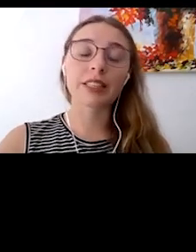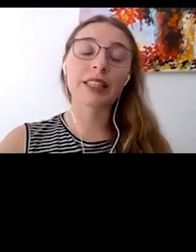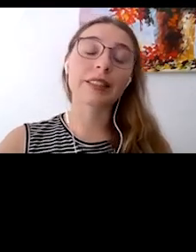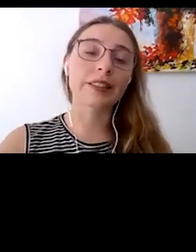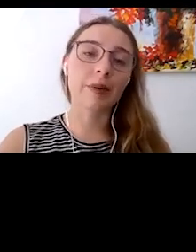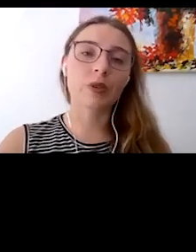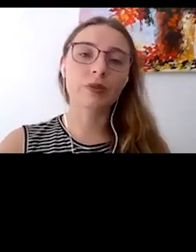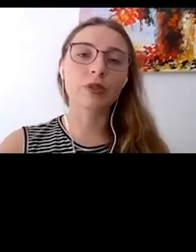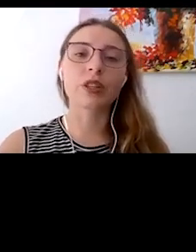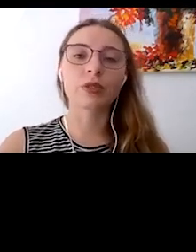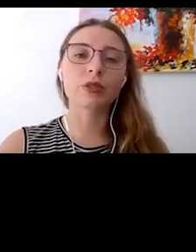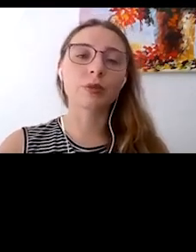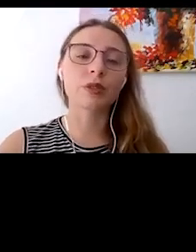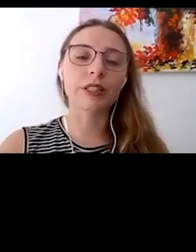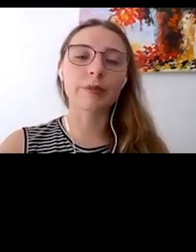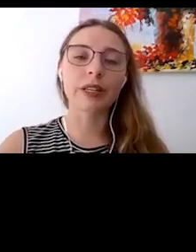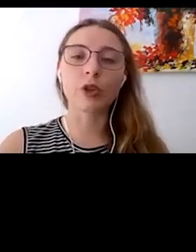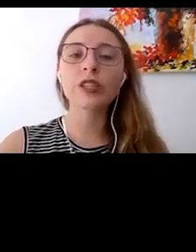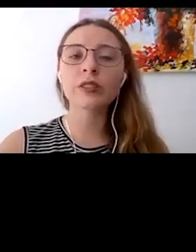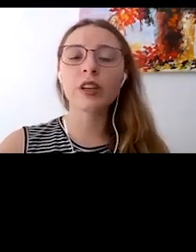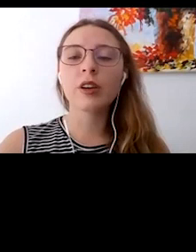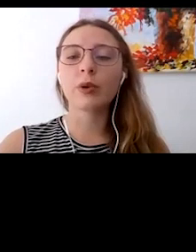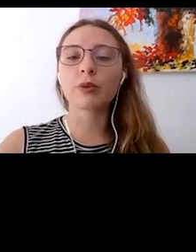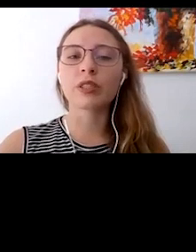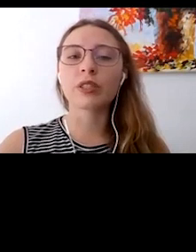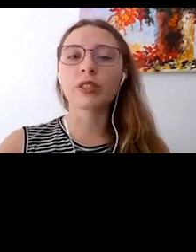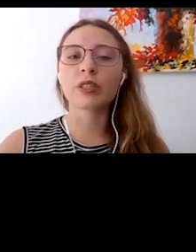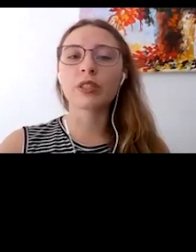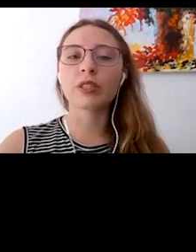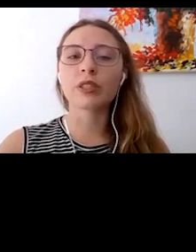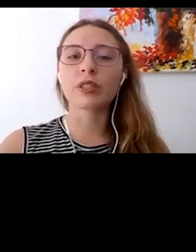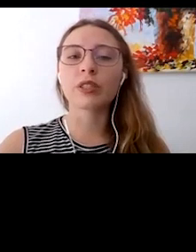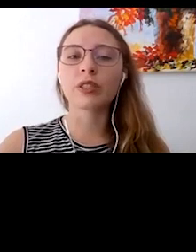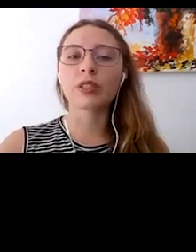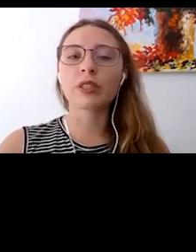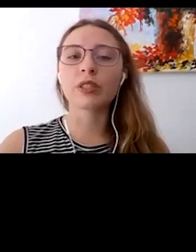en materia de teletrabajo, donde nosotros como empleadores podemos...